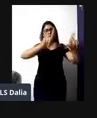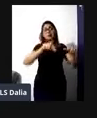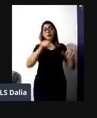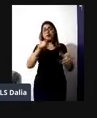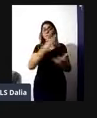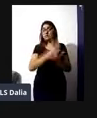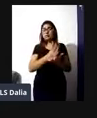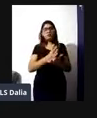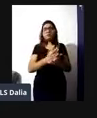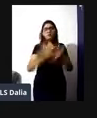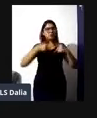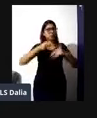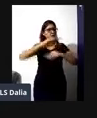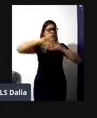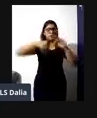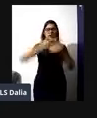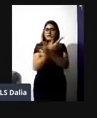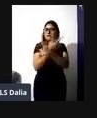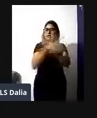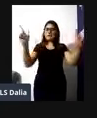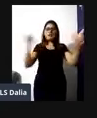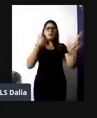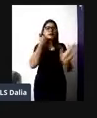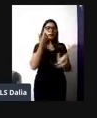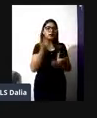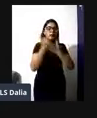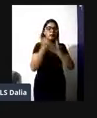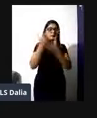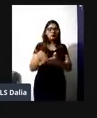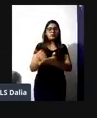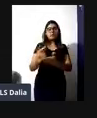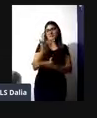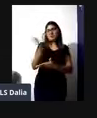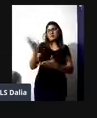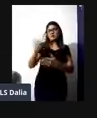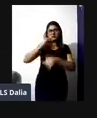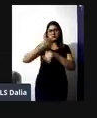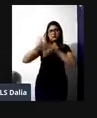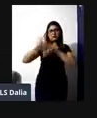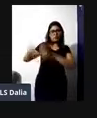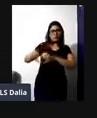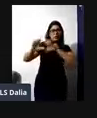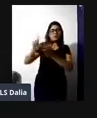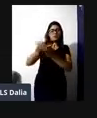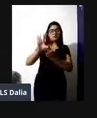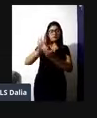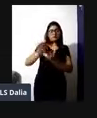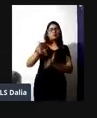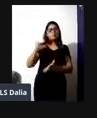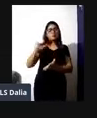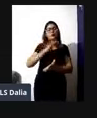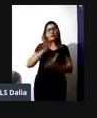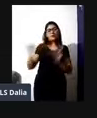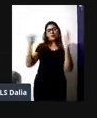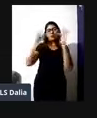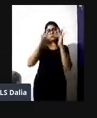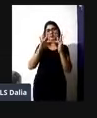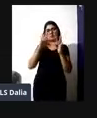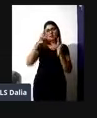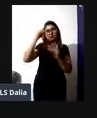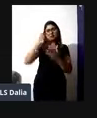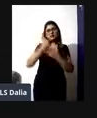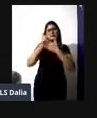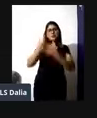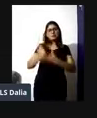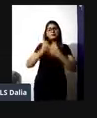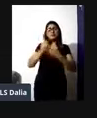que necesiten este tipo de apoyo lo puedan tener. Sí hay un teléfono para que les den seguimiento y contención, porque